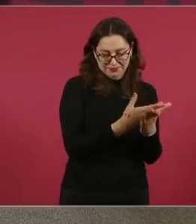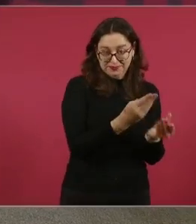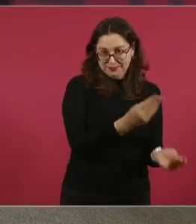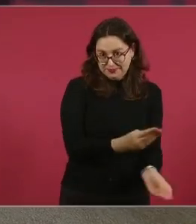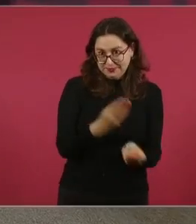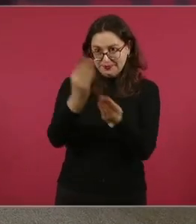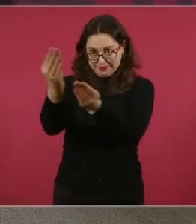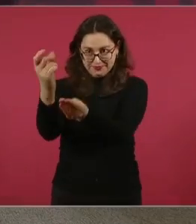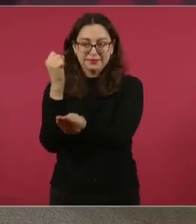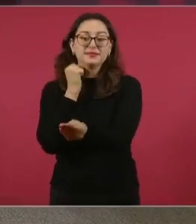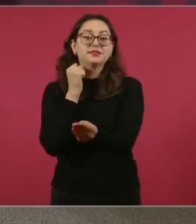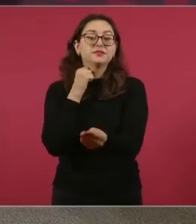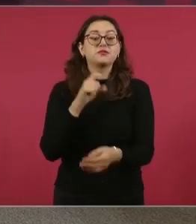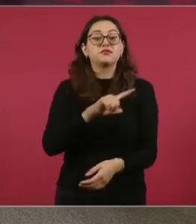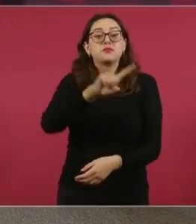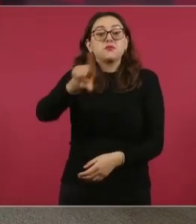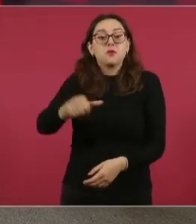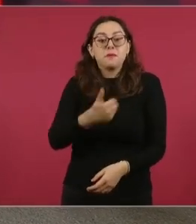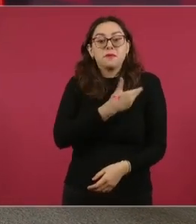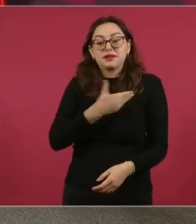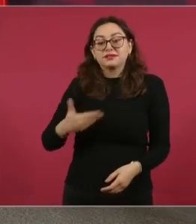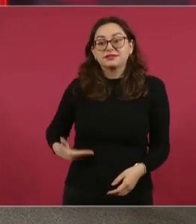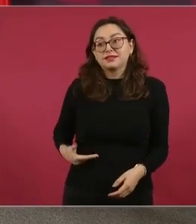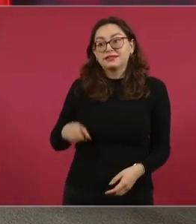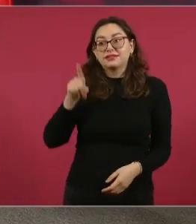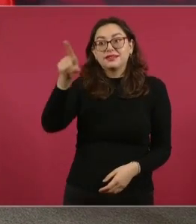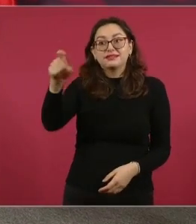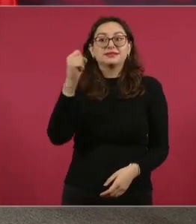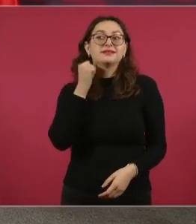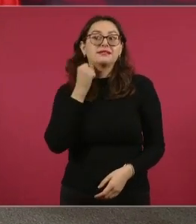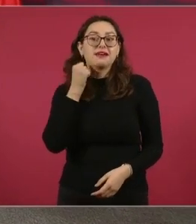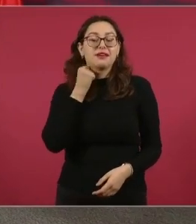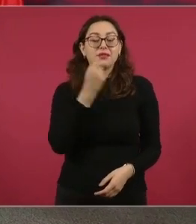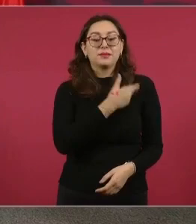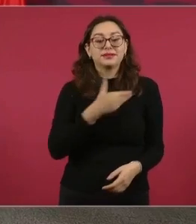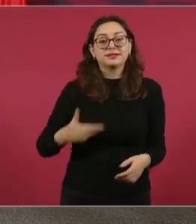Pero quiero que quede